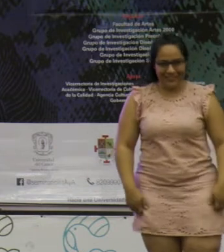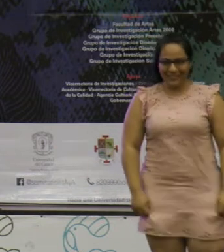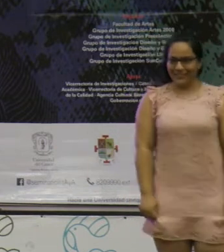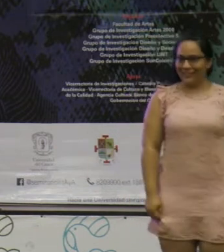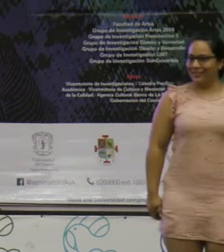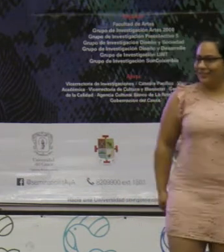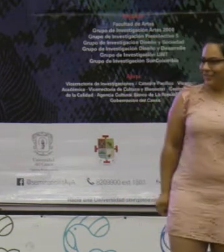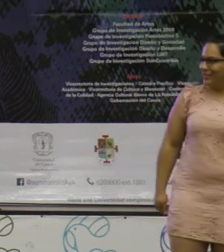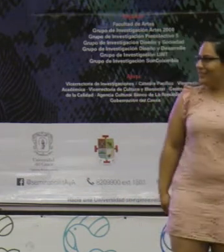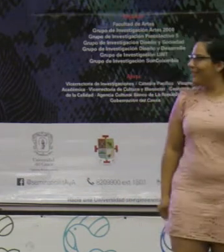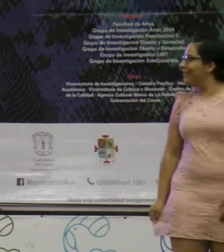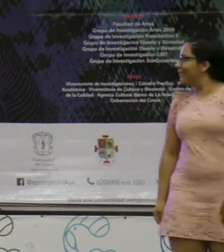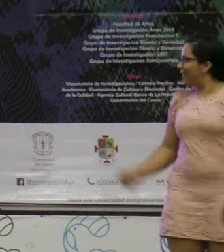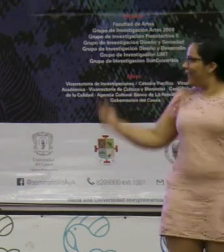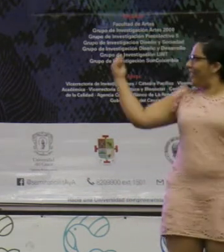¿Cómo así?